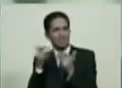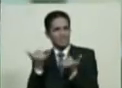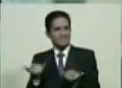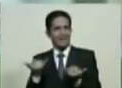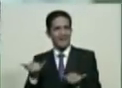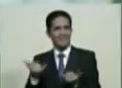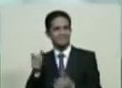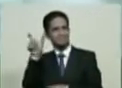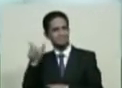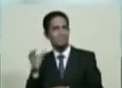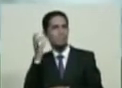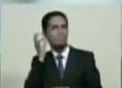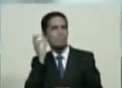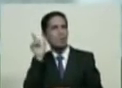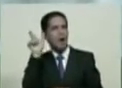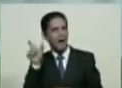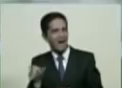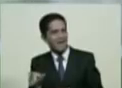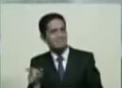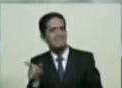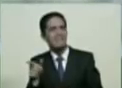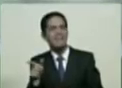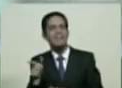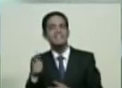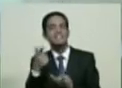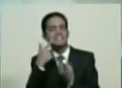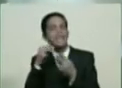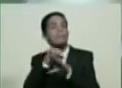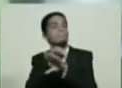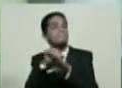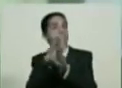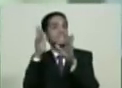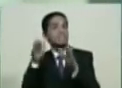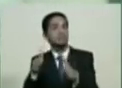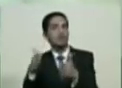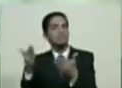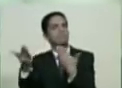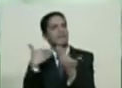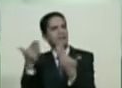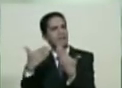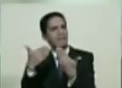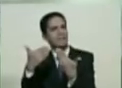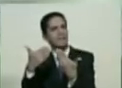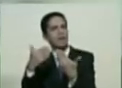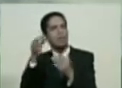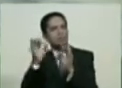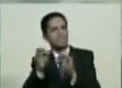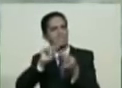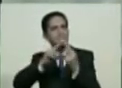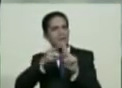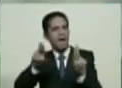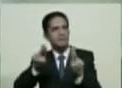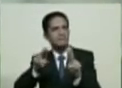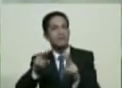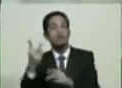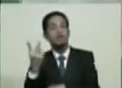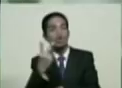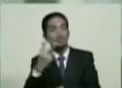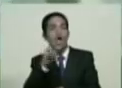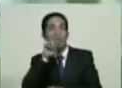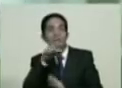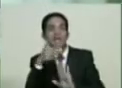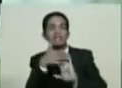corresponsal Astrid Carolina Carreta y el ministro del Poder Popular para Relaciones de Interiores, Justicia y Paz, mayor general Néstor Luis Rebrol Torres, habla acerca